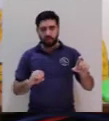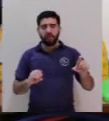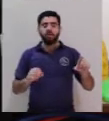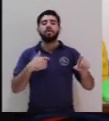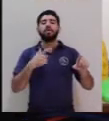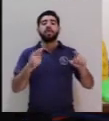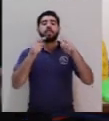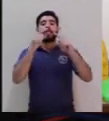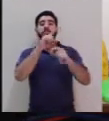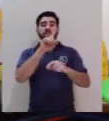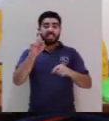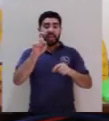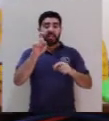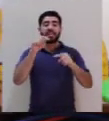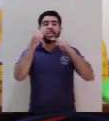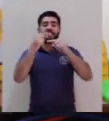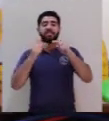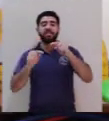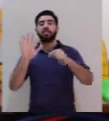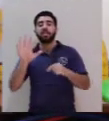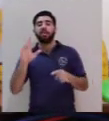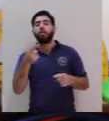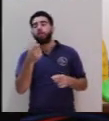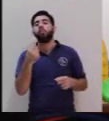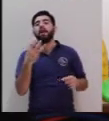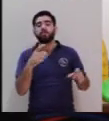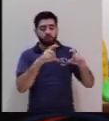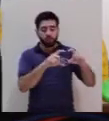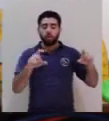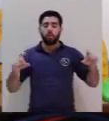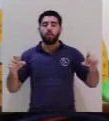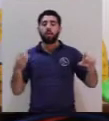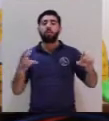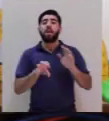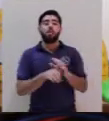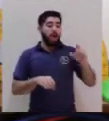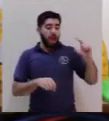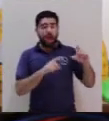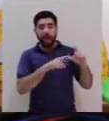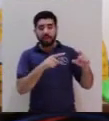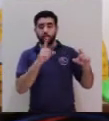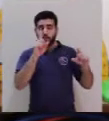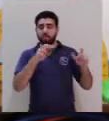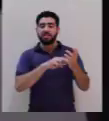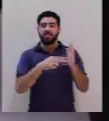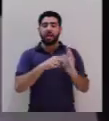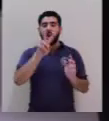dentro de 5, quiere decir que cada pedazo nos va a valer un 20%,